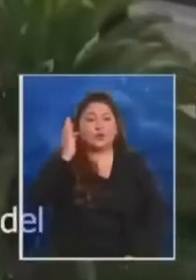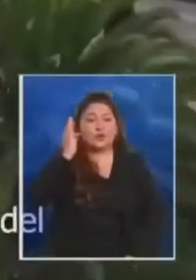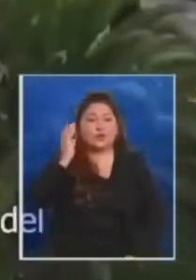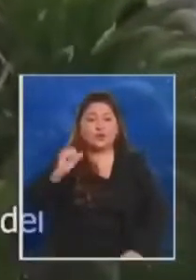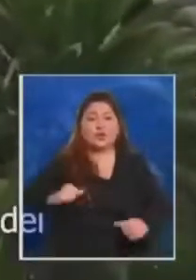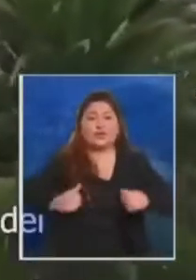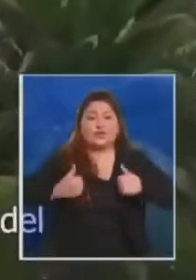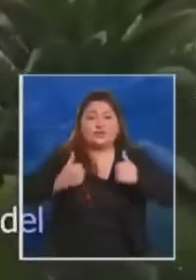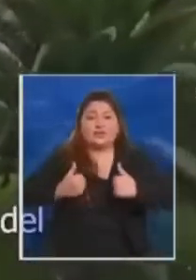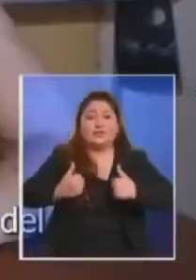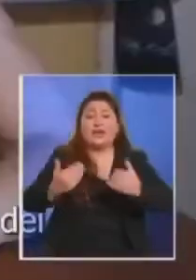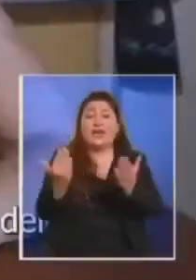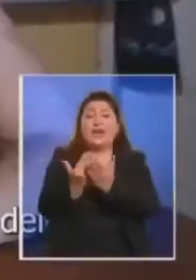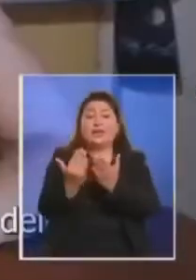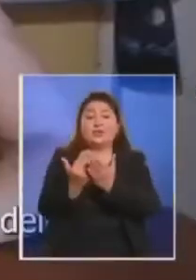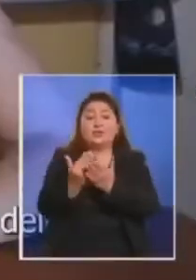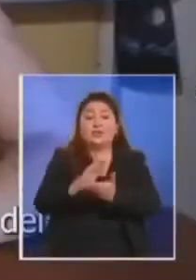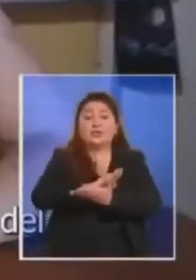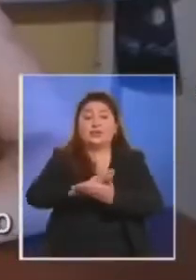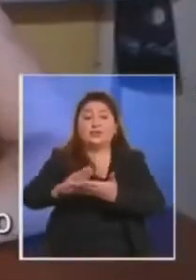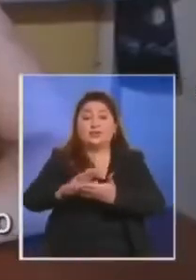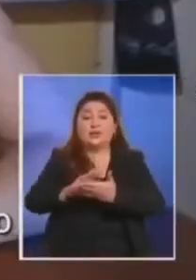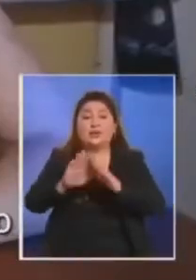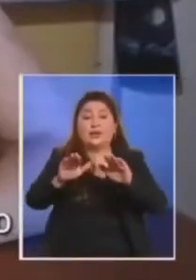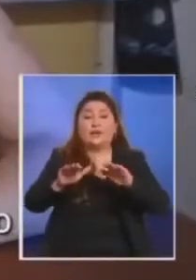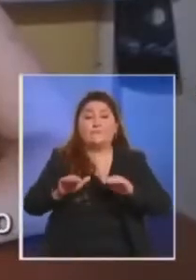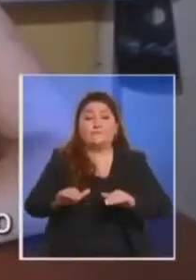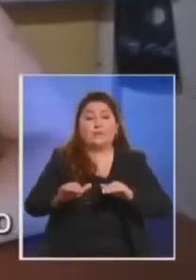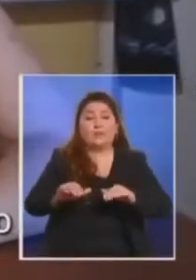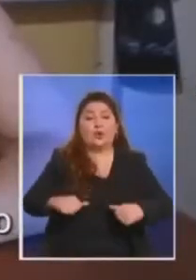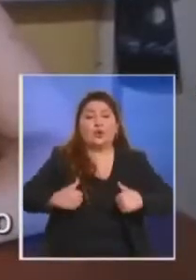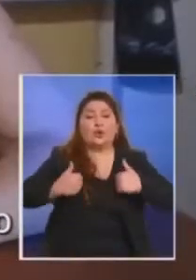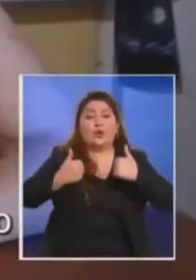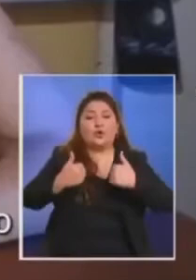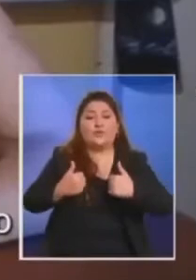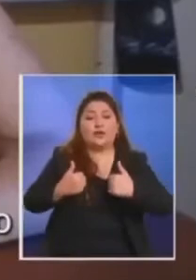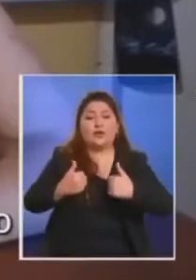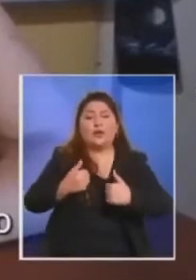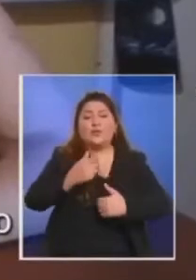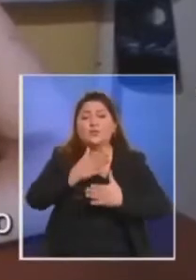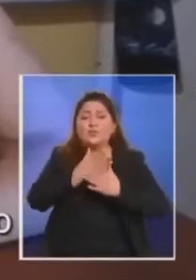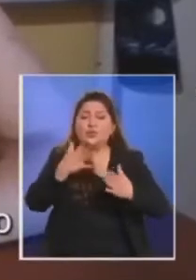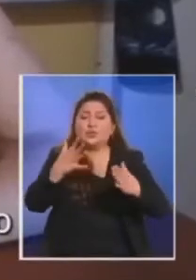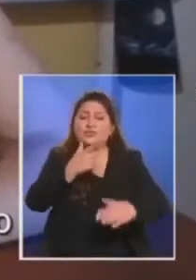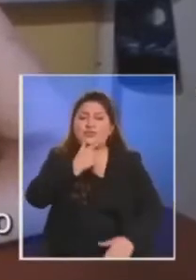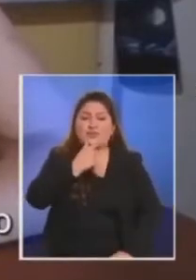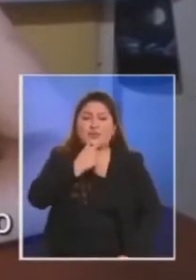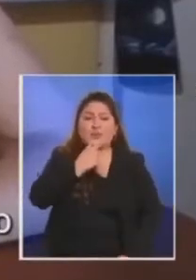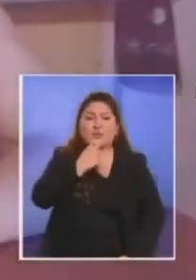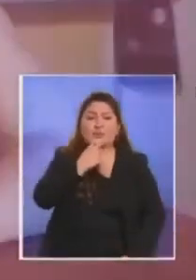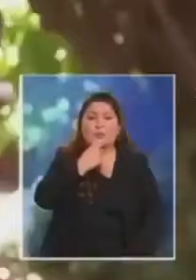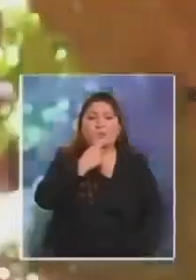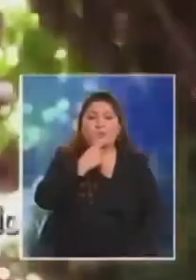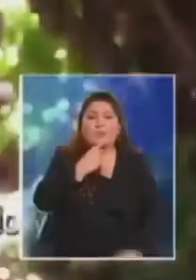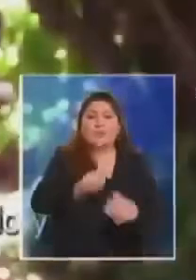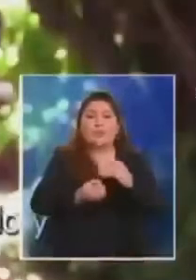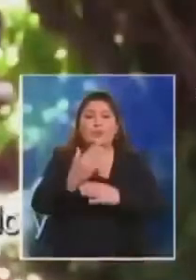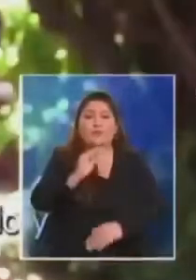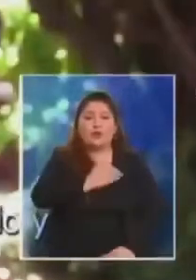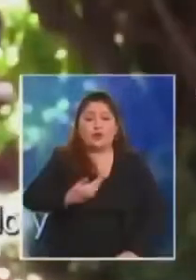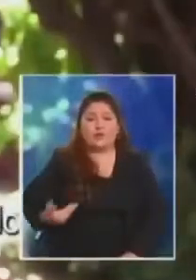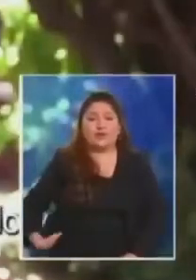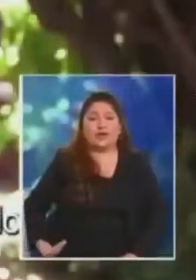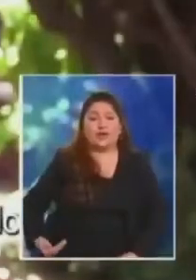Estudio con gratuidad y al igual que muchos jóvenes del país, tengo mucha incertidumbre ante un eventual nuevo gobierno y el futuro de este beneficio. La